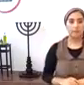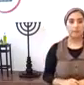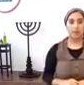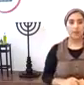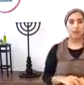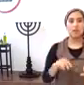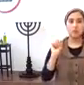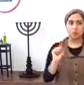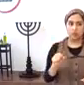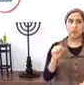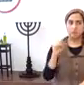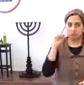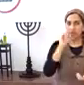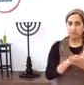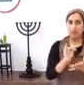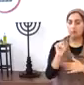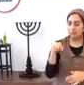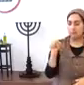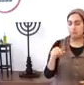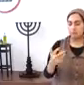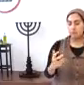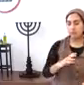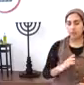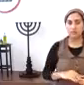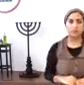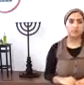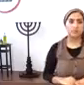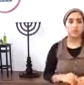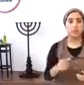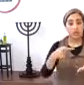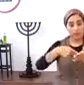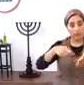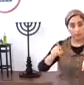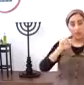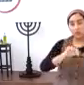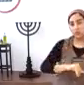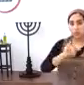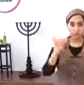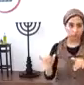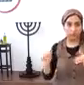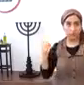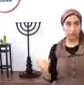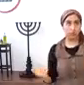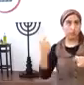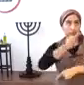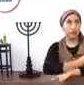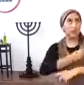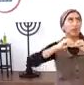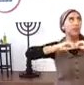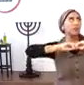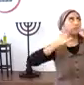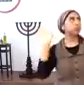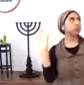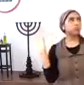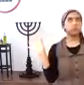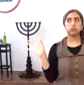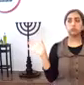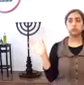Entonces, ¿es creíble eso? Sí, sí es creíble. Entonces, véndeme como está este día de claro